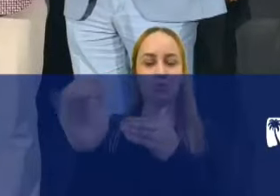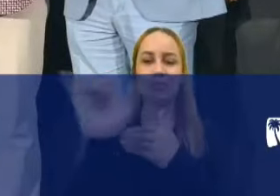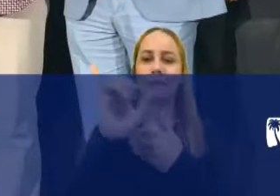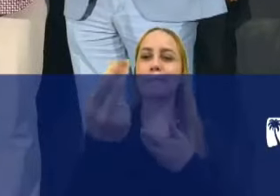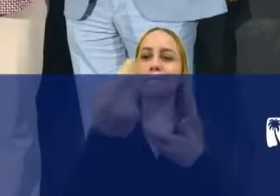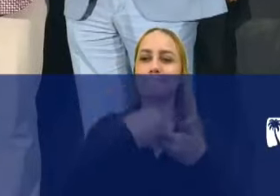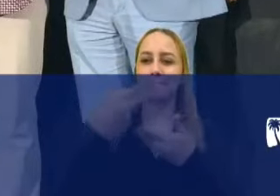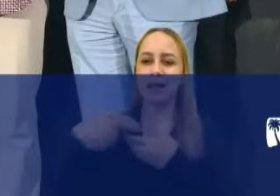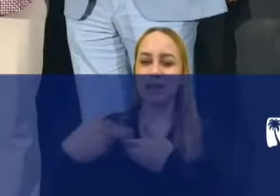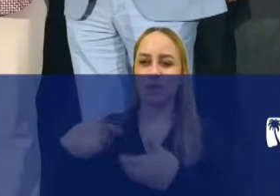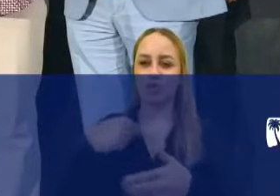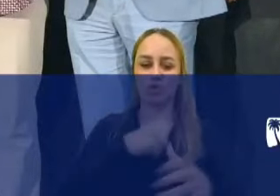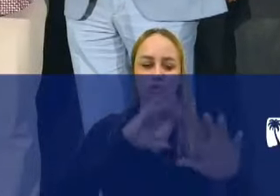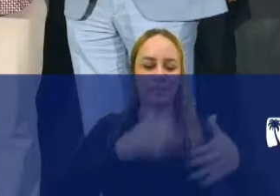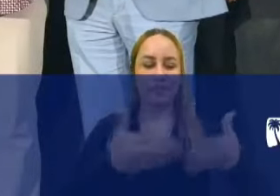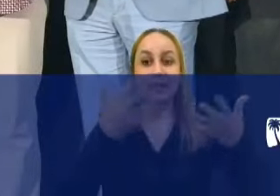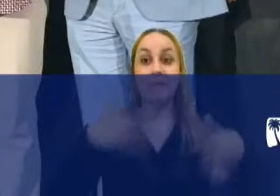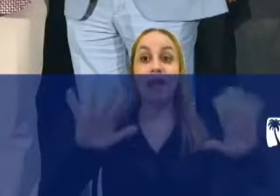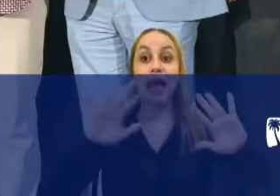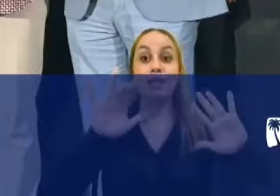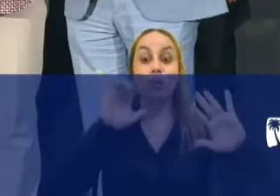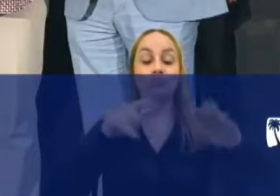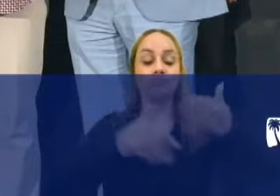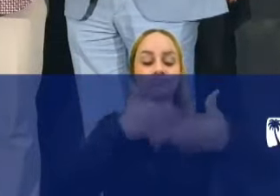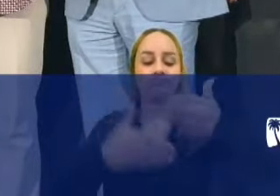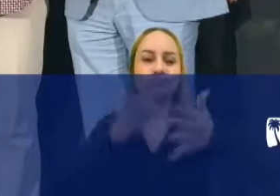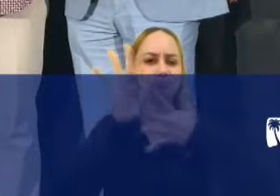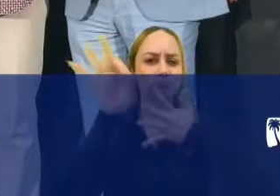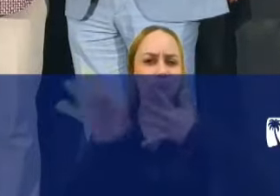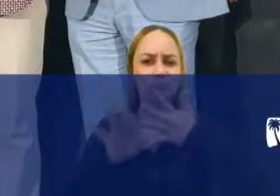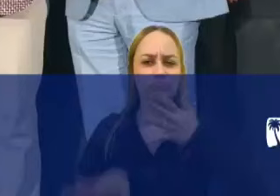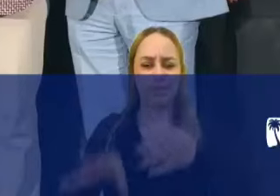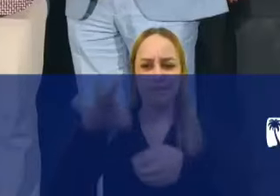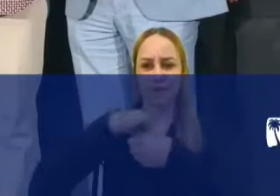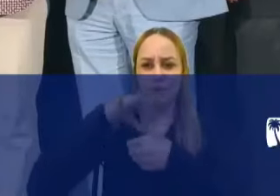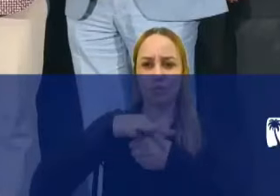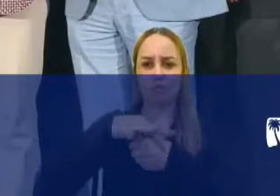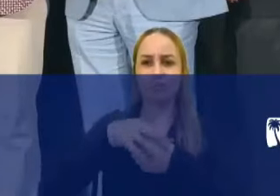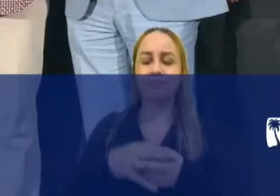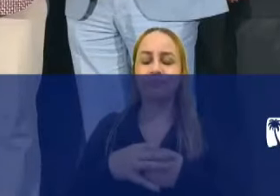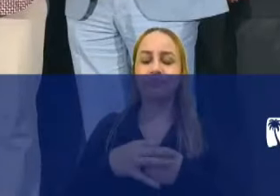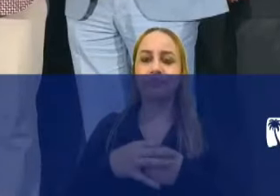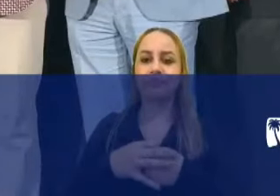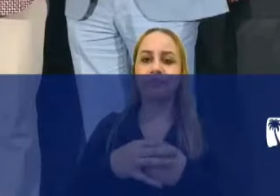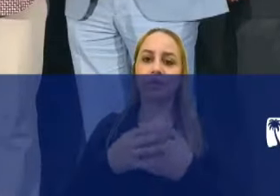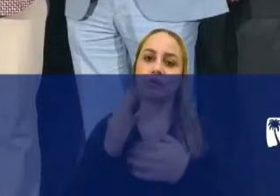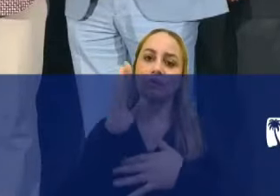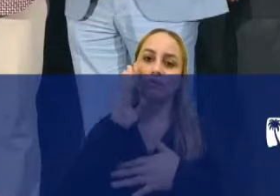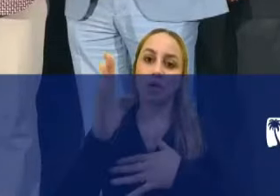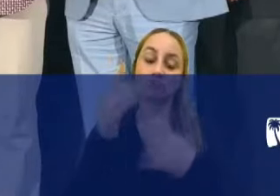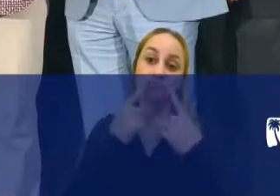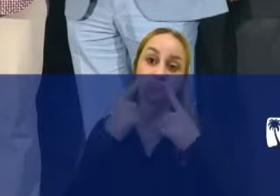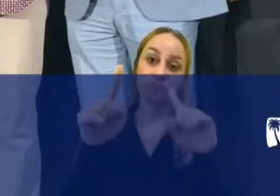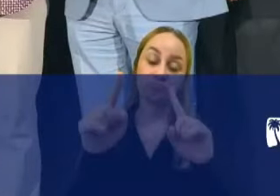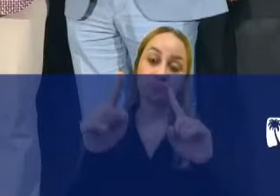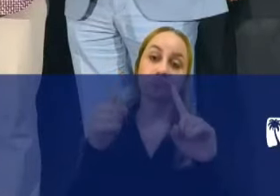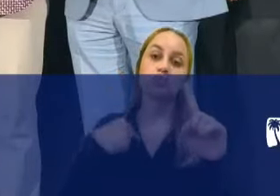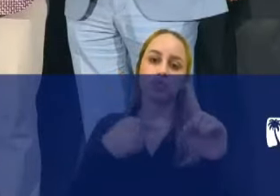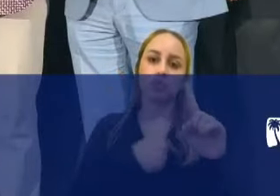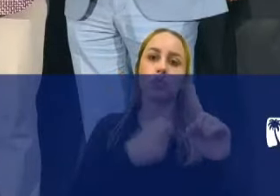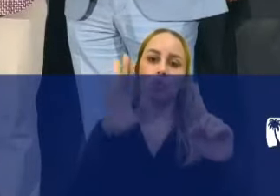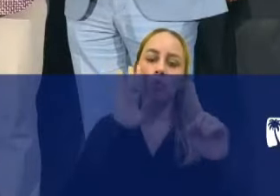comisiones senatoriales eh igual la vicepresidencia queremos separar para para una de las compañeras e mujeres que se